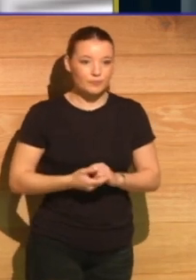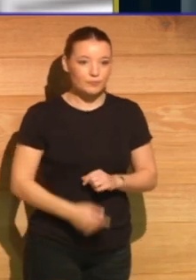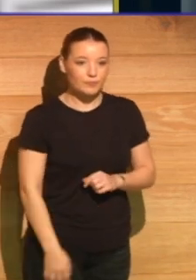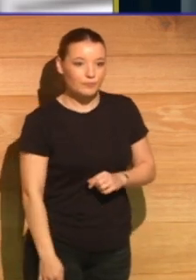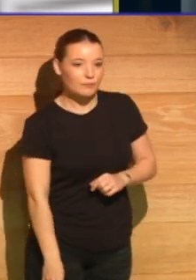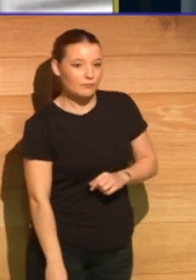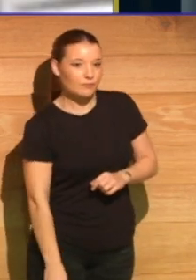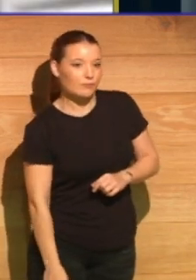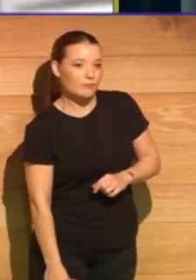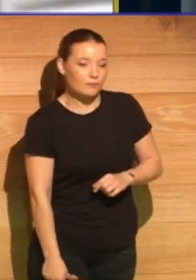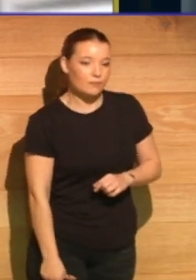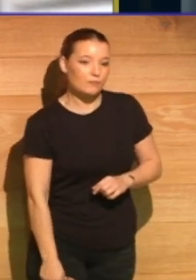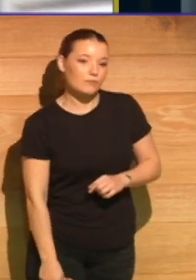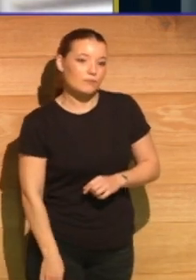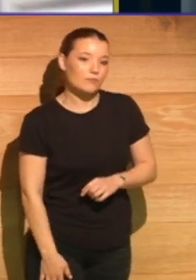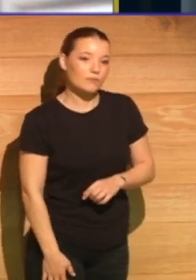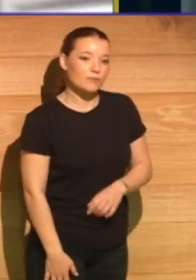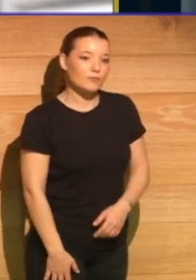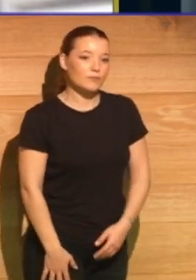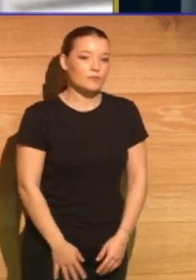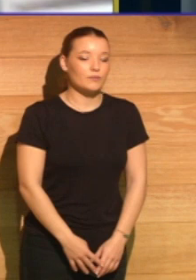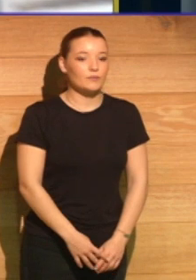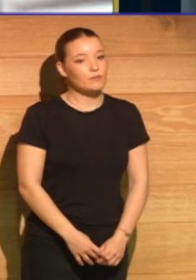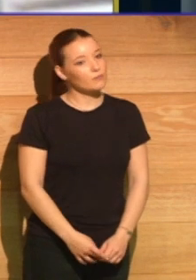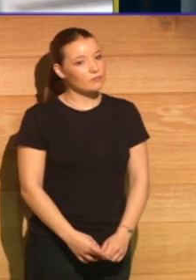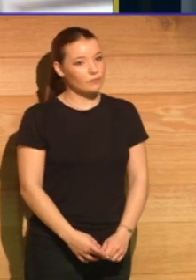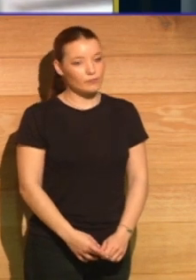María Josefa, creo que ahora ya sí tienes la conexión.